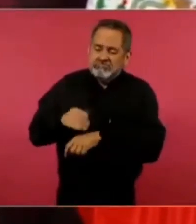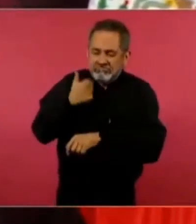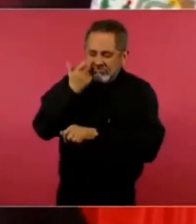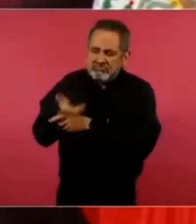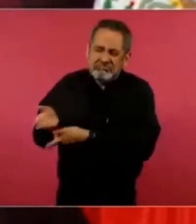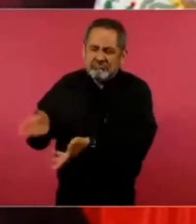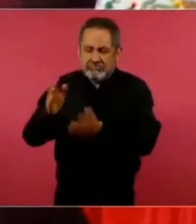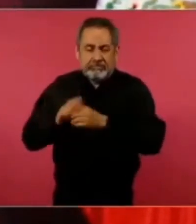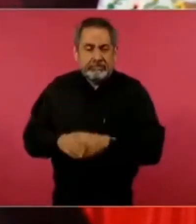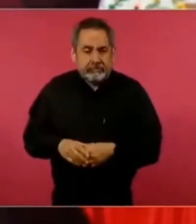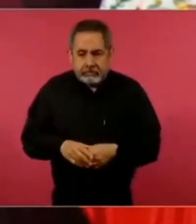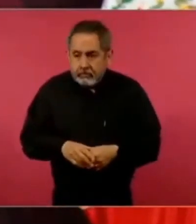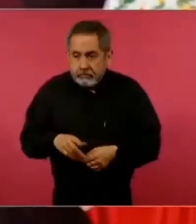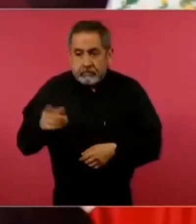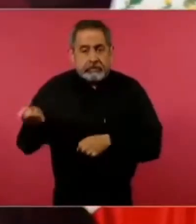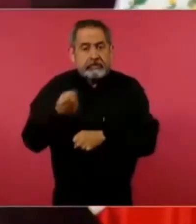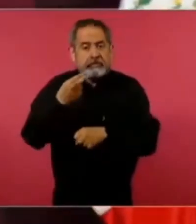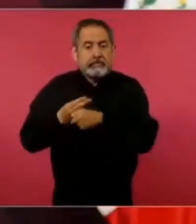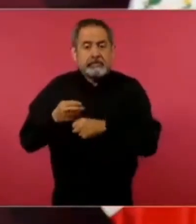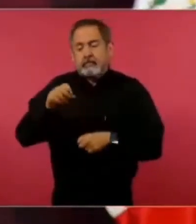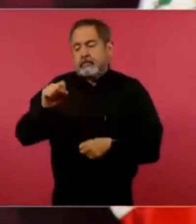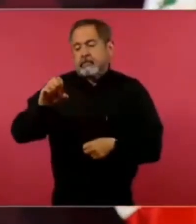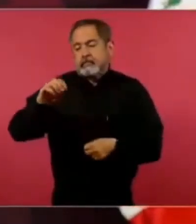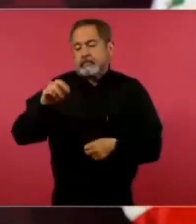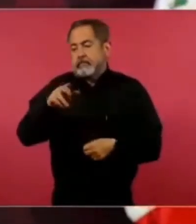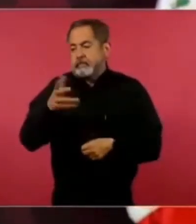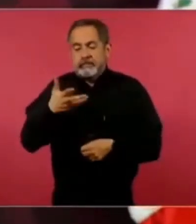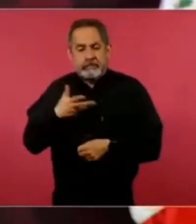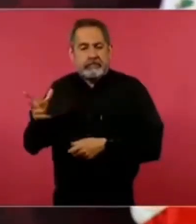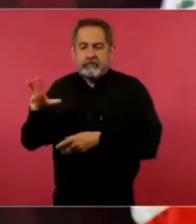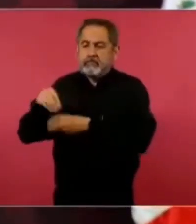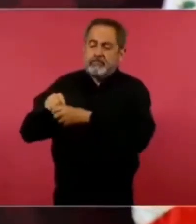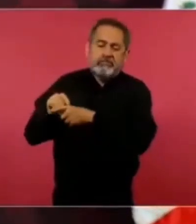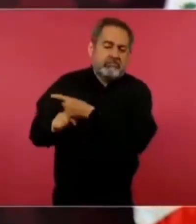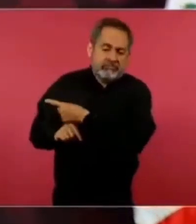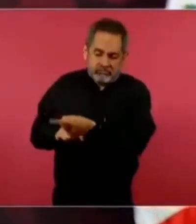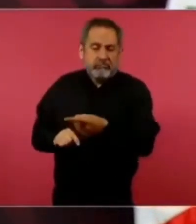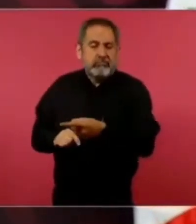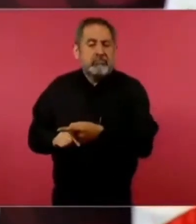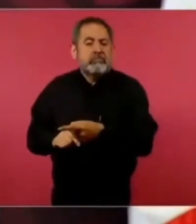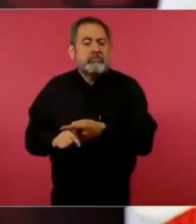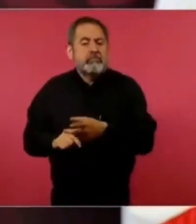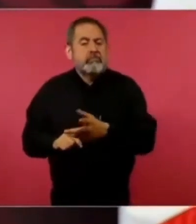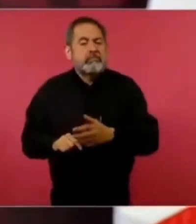La Secretaría de Marina tenía otros